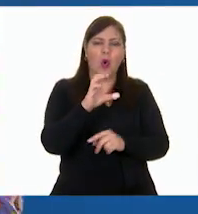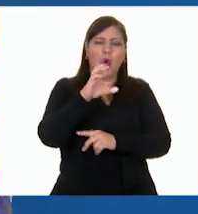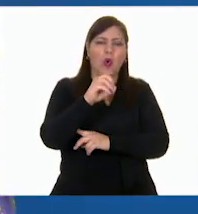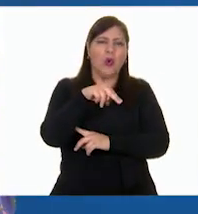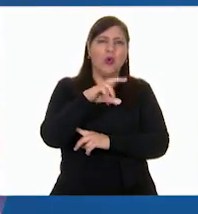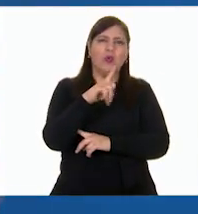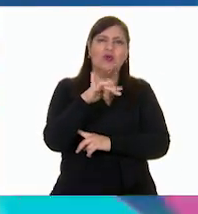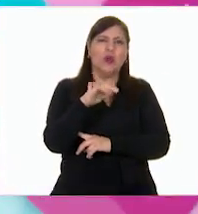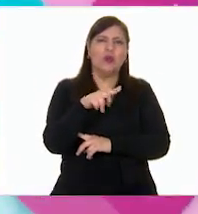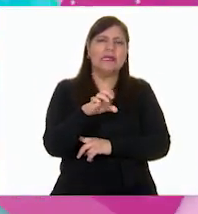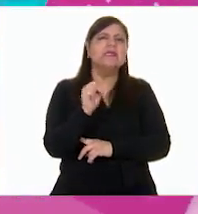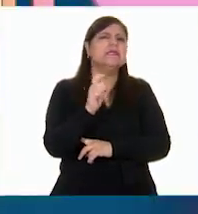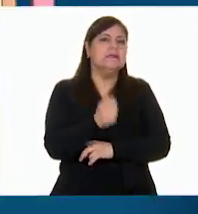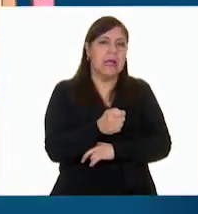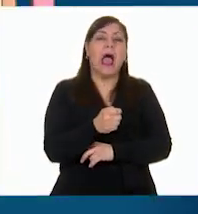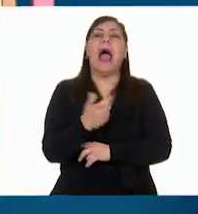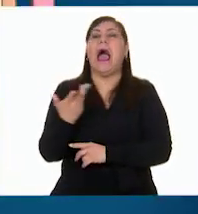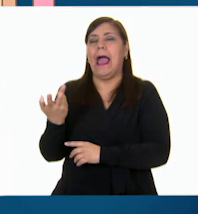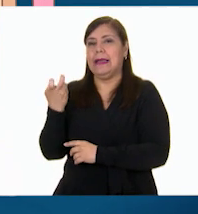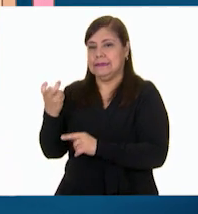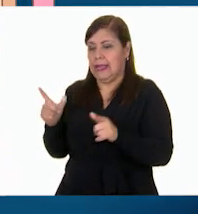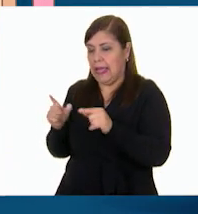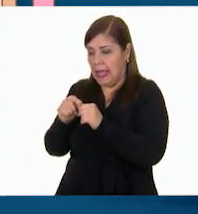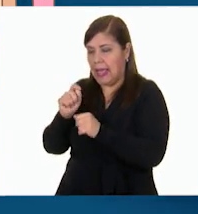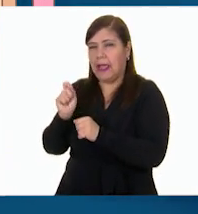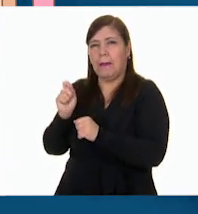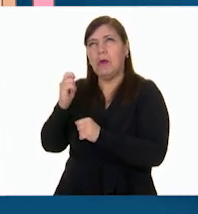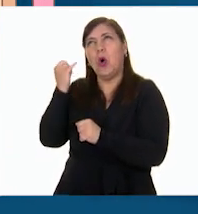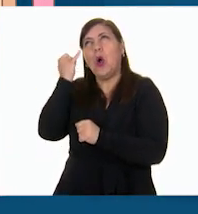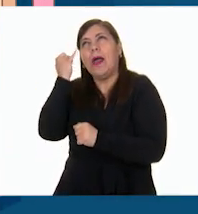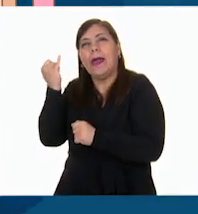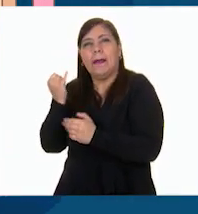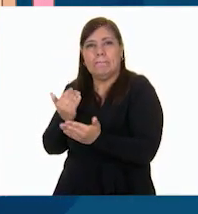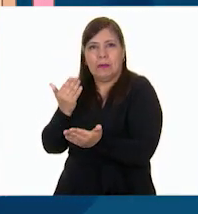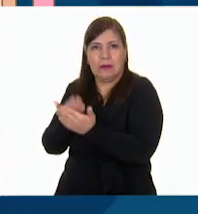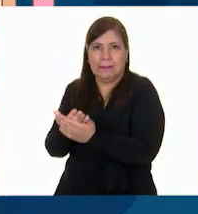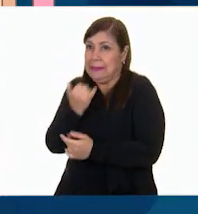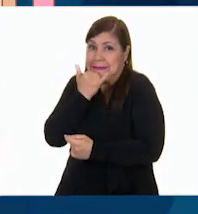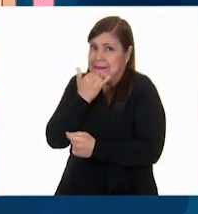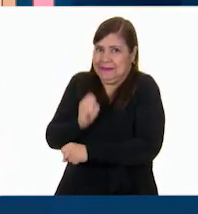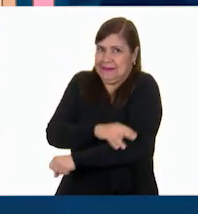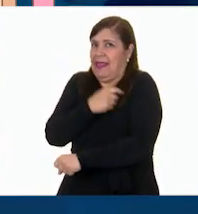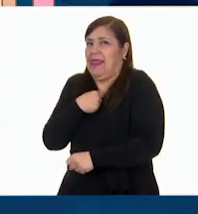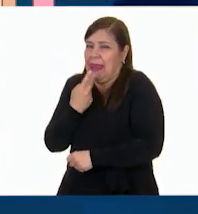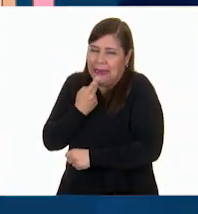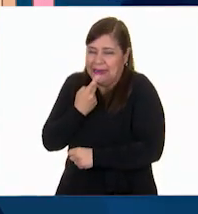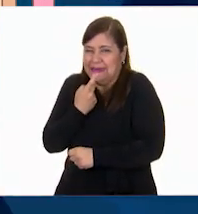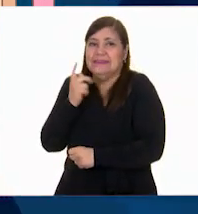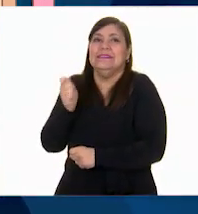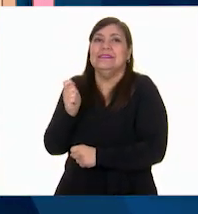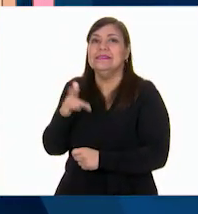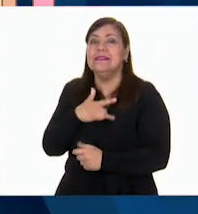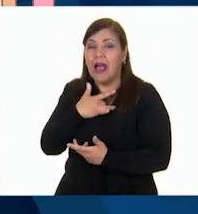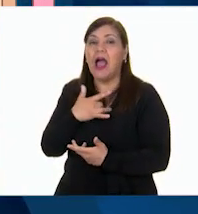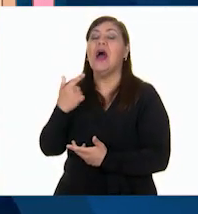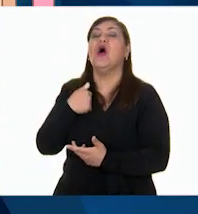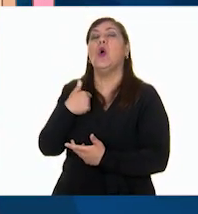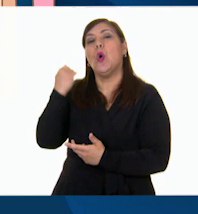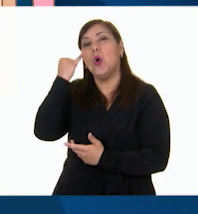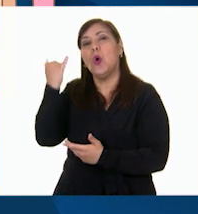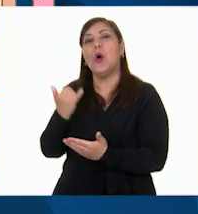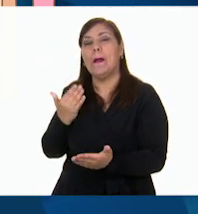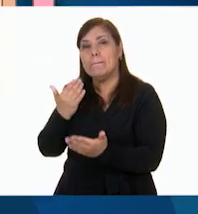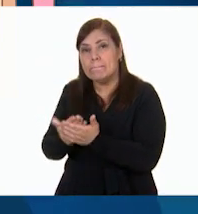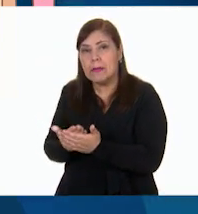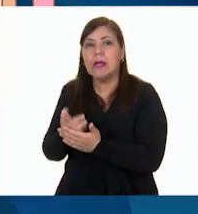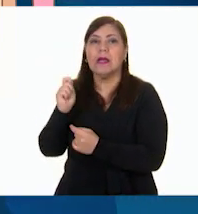irá dirigida al director, porque le propondré, ay, hasta me emociono, le propondré promover más este tipo